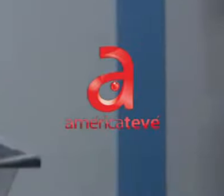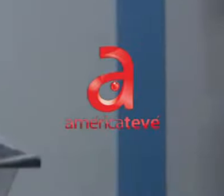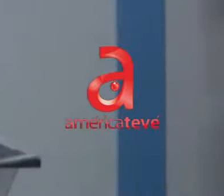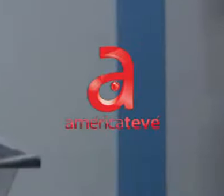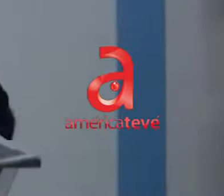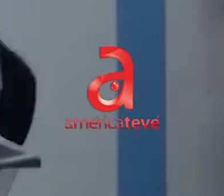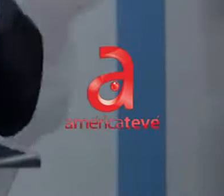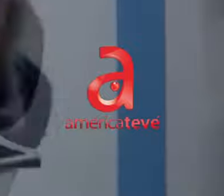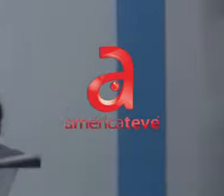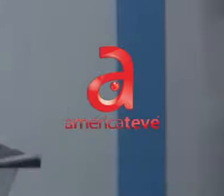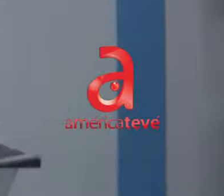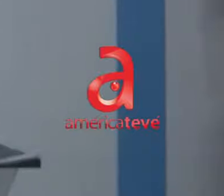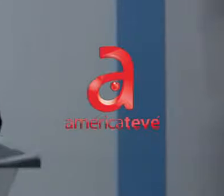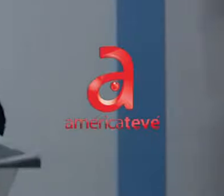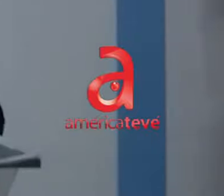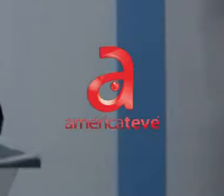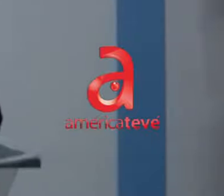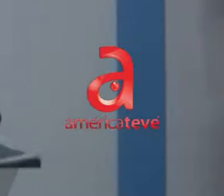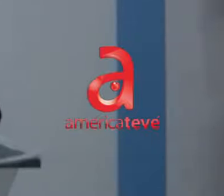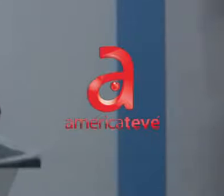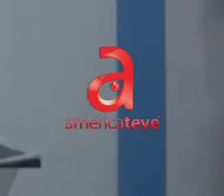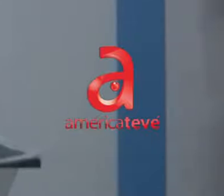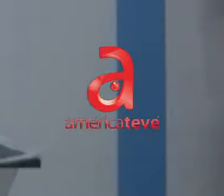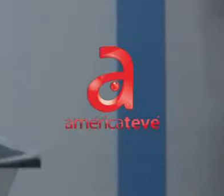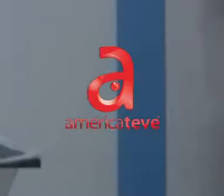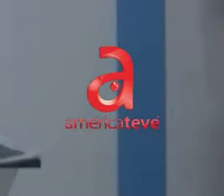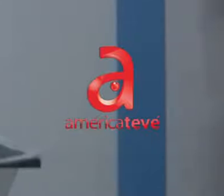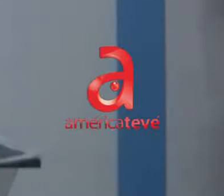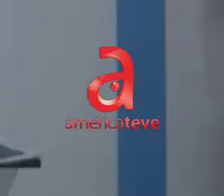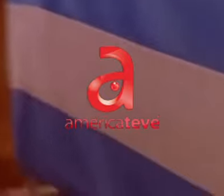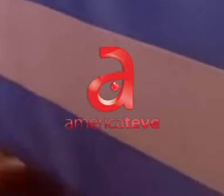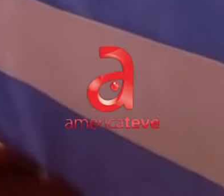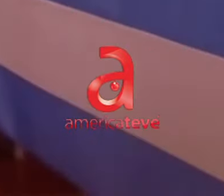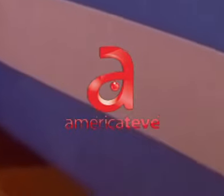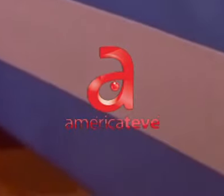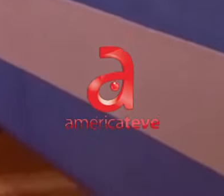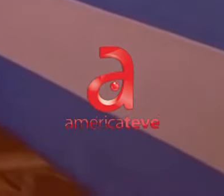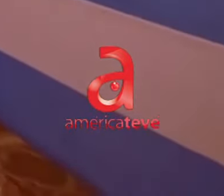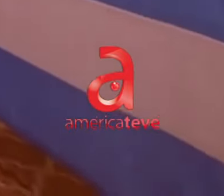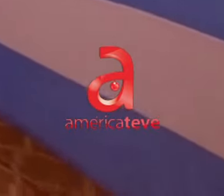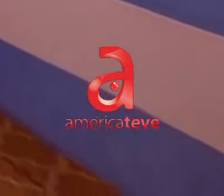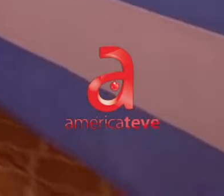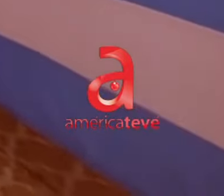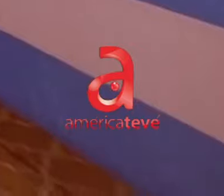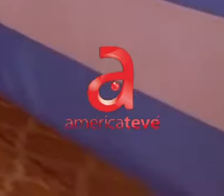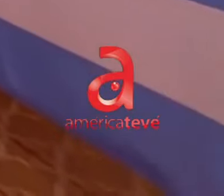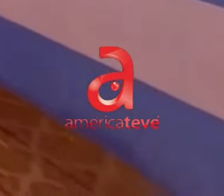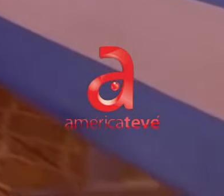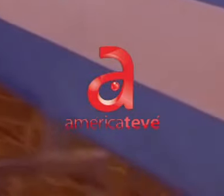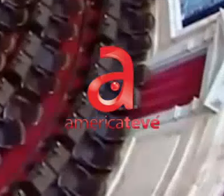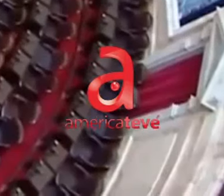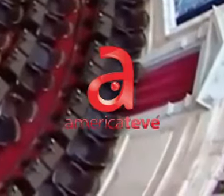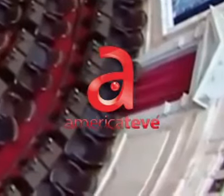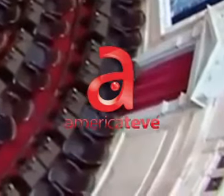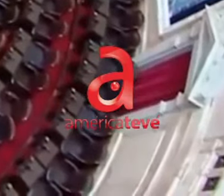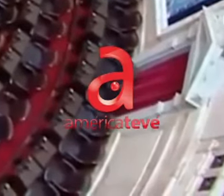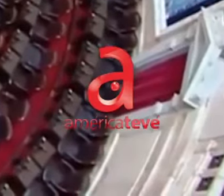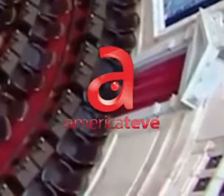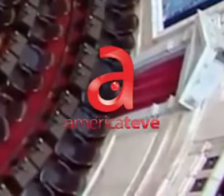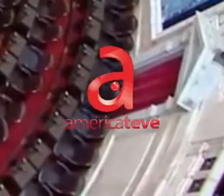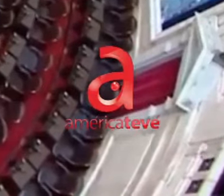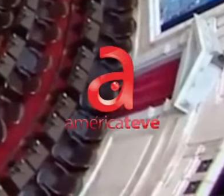peluca y dice que no sabe qué identidad sexual tiene el presidente argentino Javier mirey partirá Mañana hacia Nueva York para